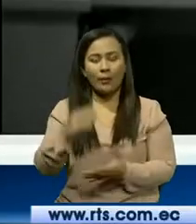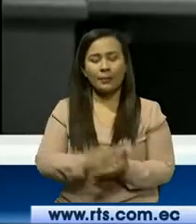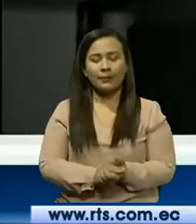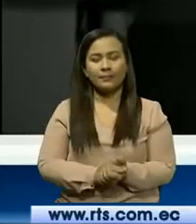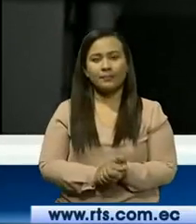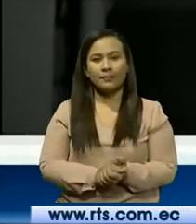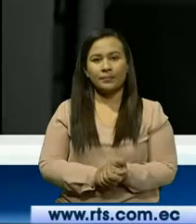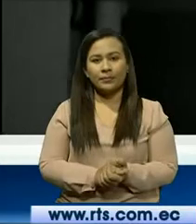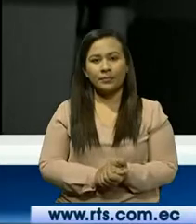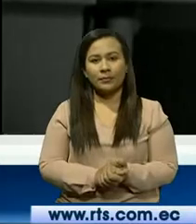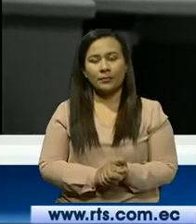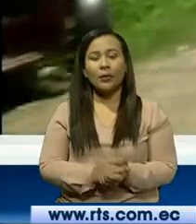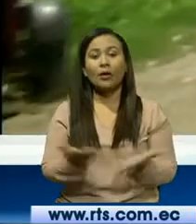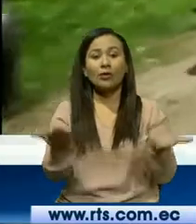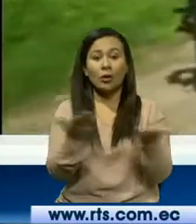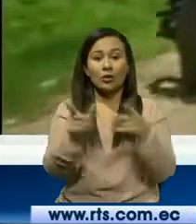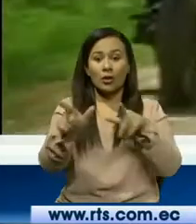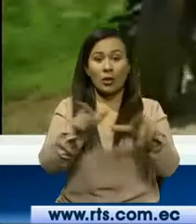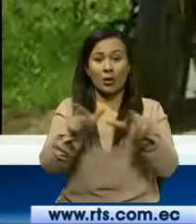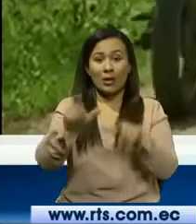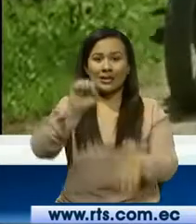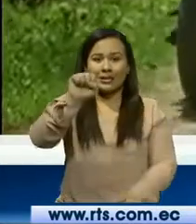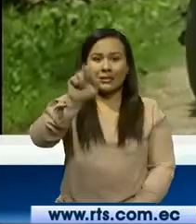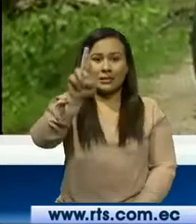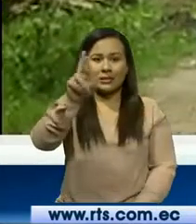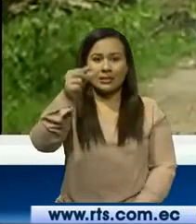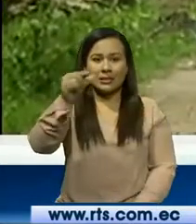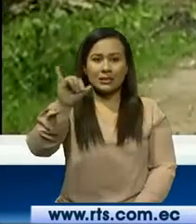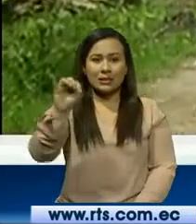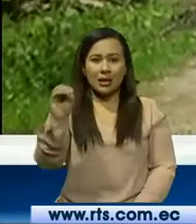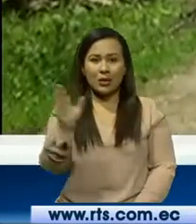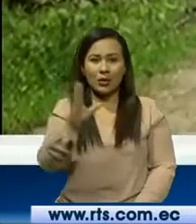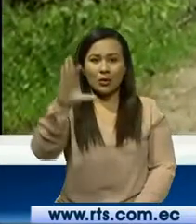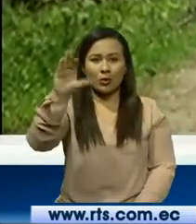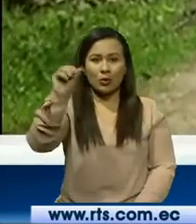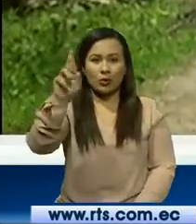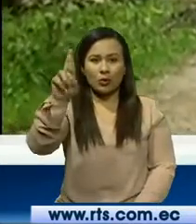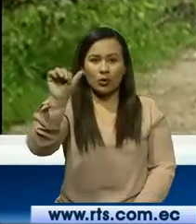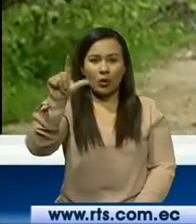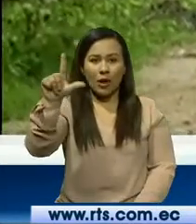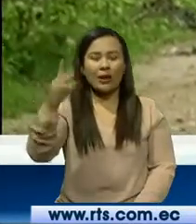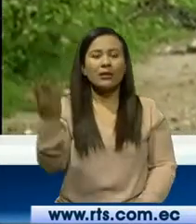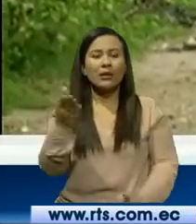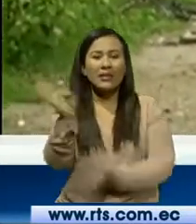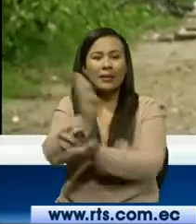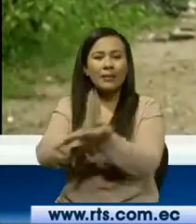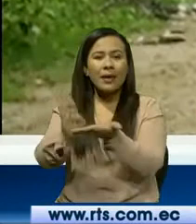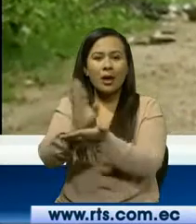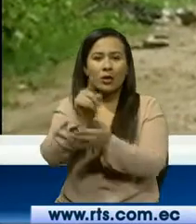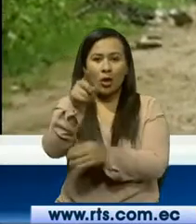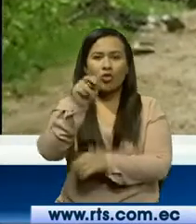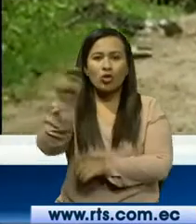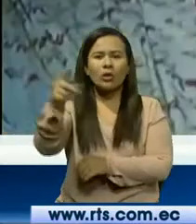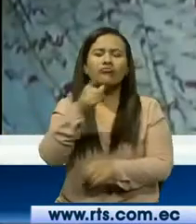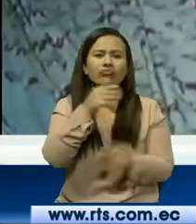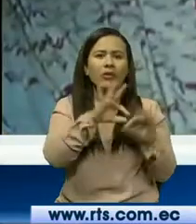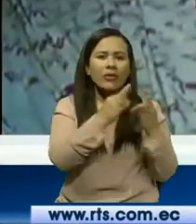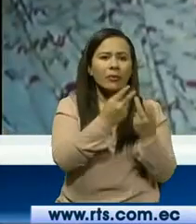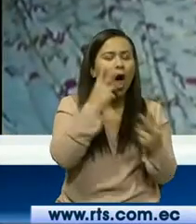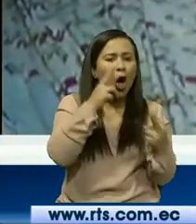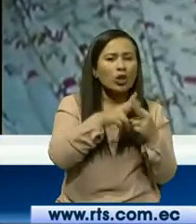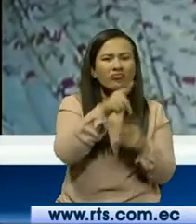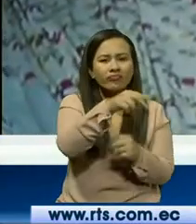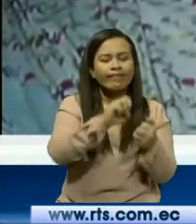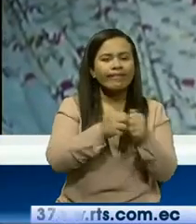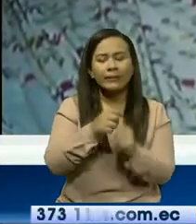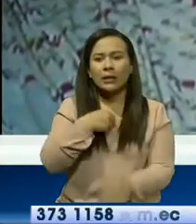ese caso que ocurrió en la cooperativa Sergio Toral, en el noroeste de Guayaquil, donde muchos conocen la situación de esa familia, pero